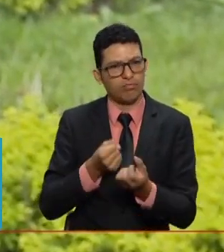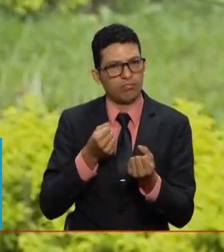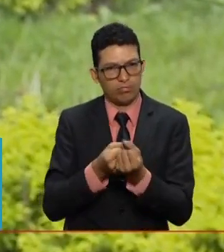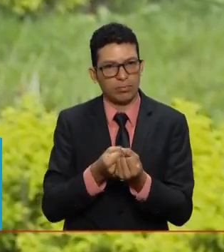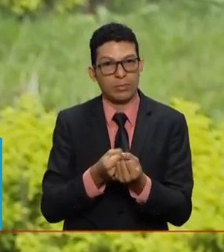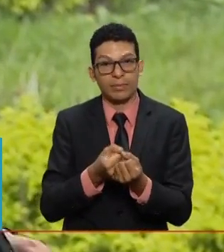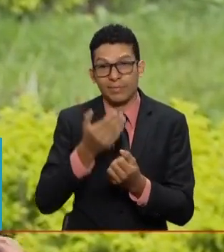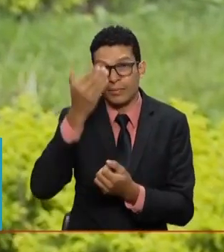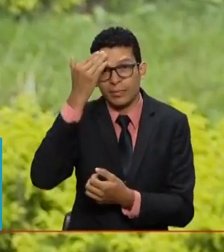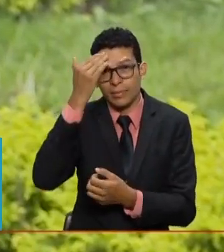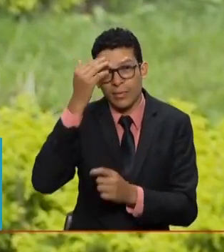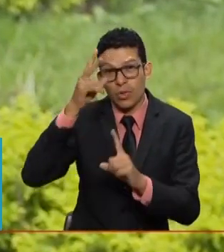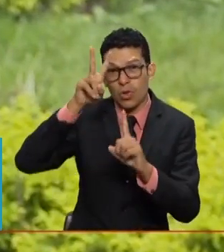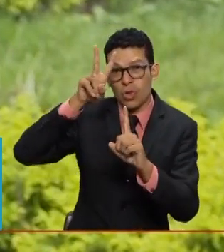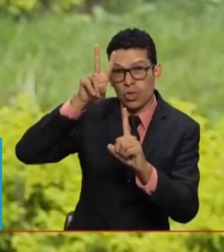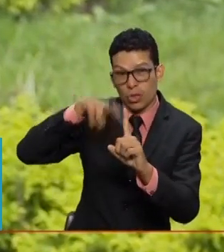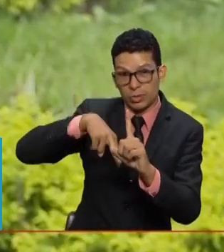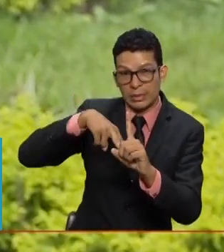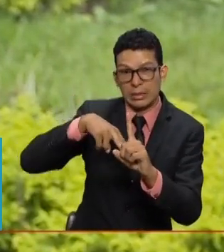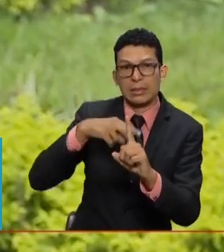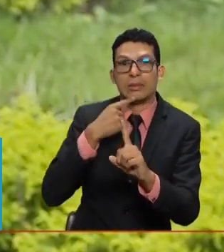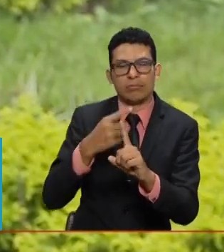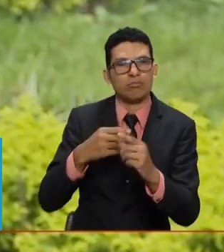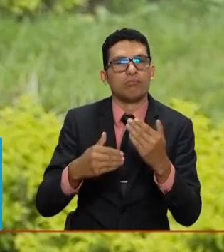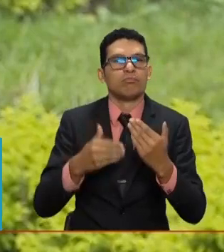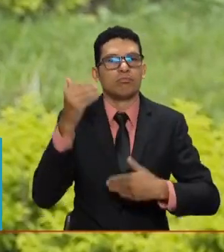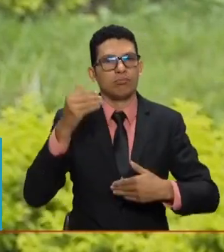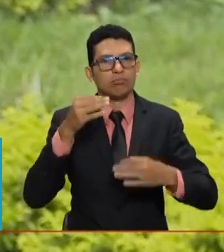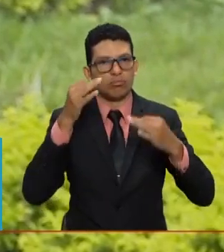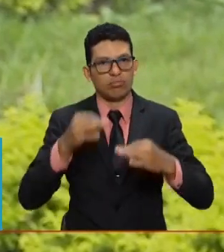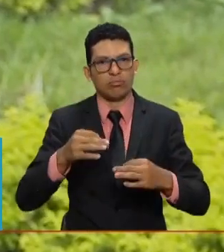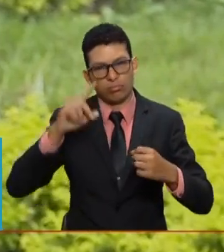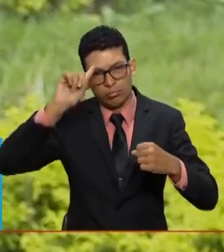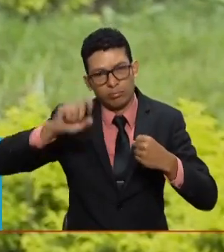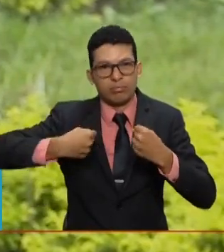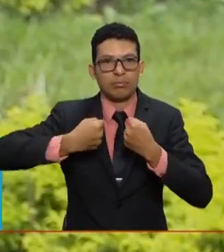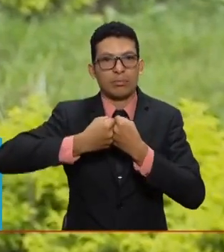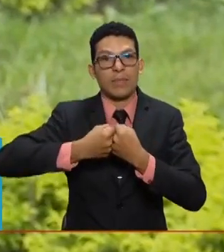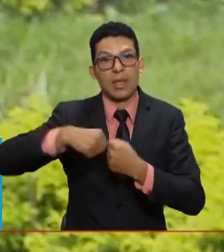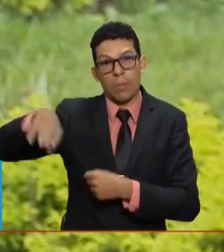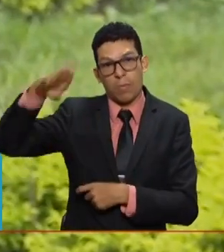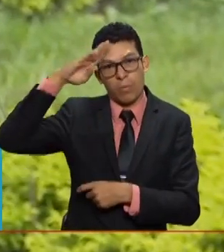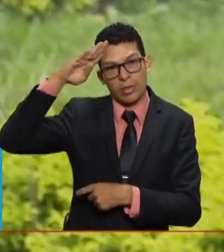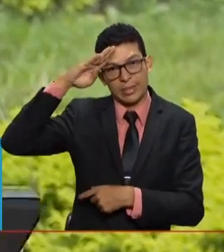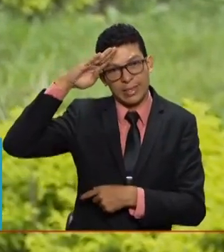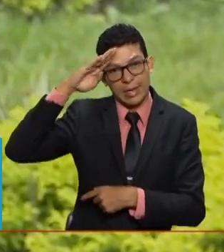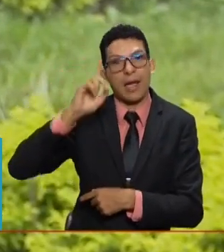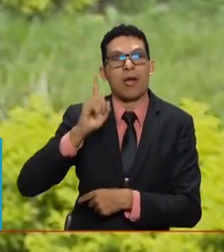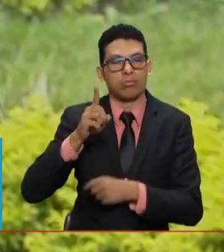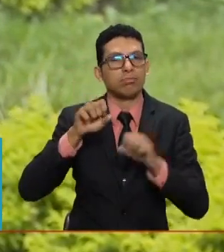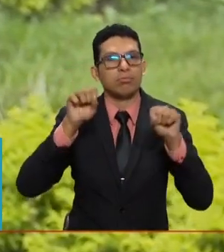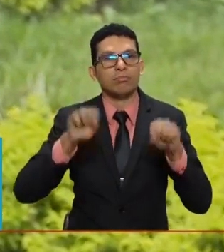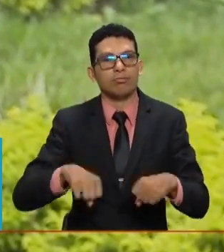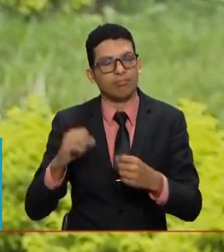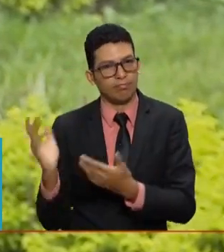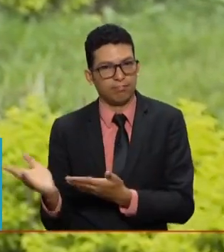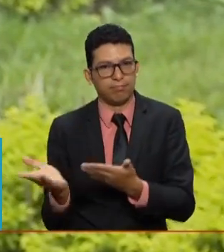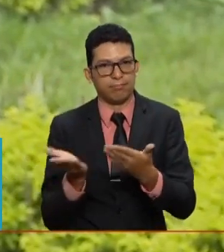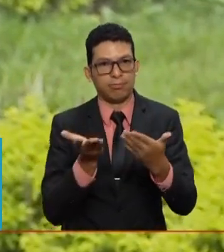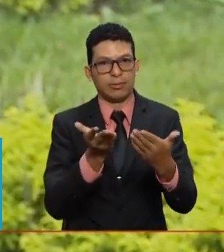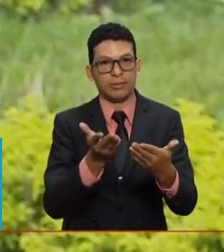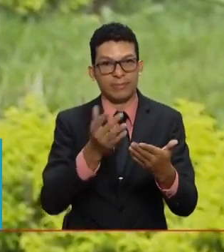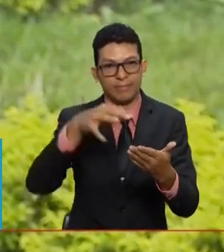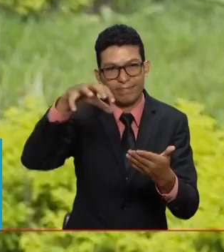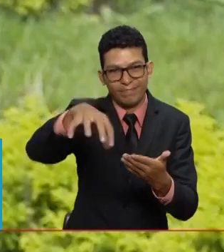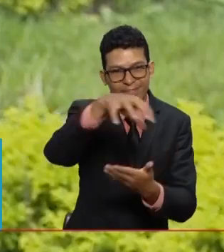cuenta que hace 2 meses aproximadamente entró en vigencia un convenio con la policía, mediante el cual se puso a disposición de estas